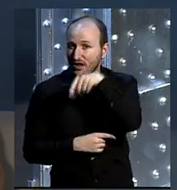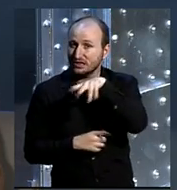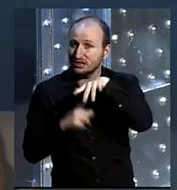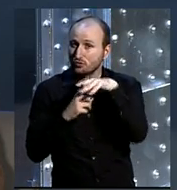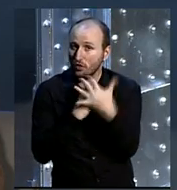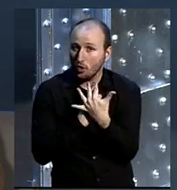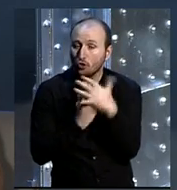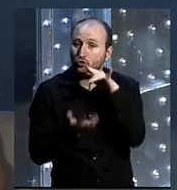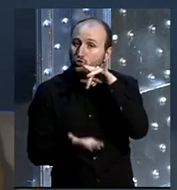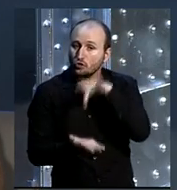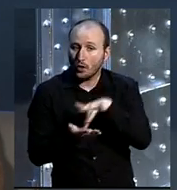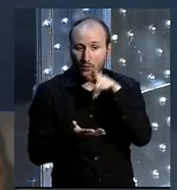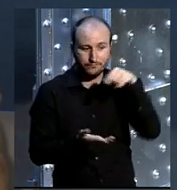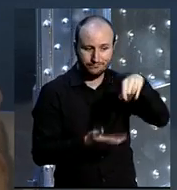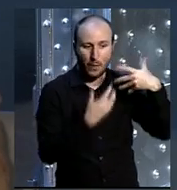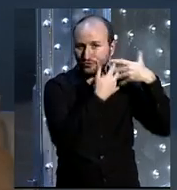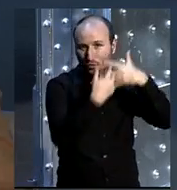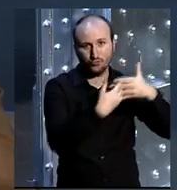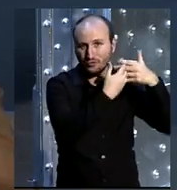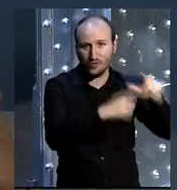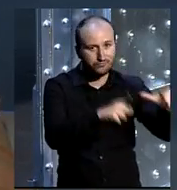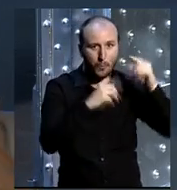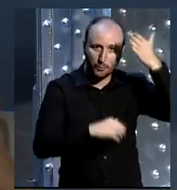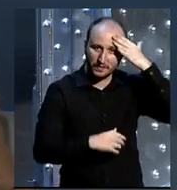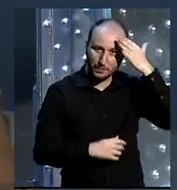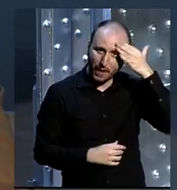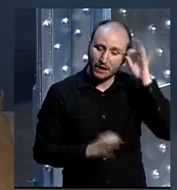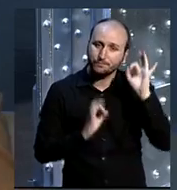es Estados Unidos. En